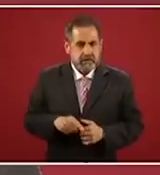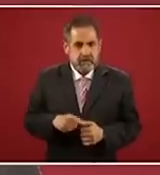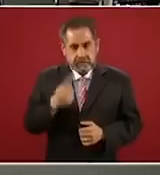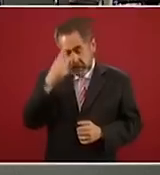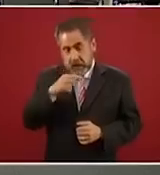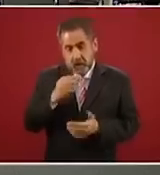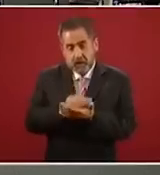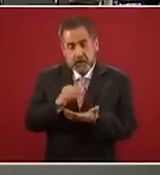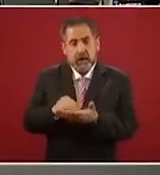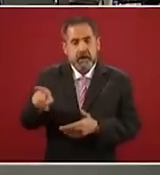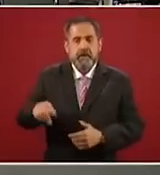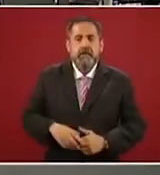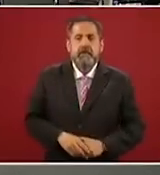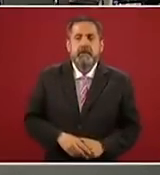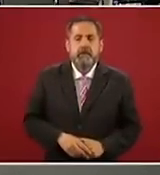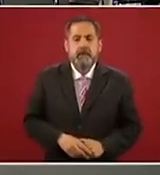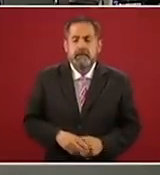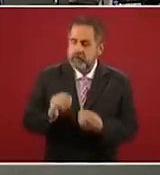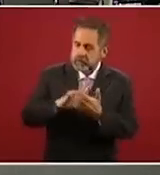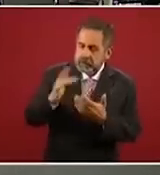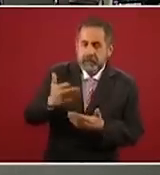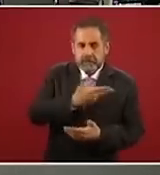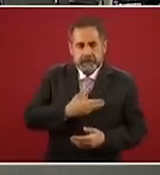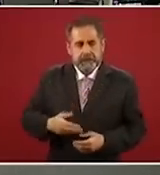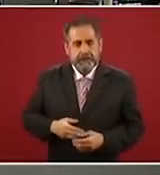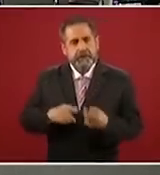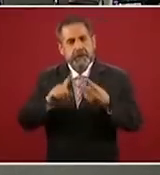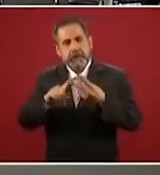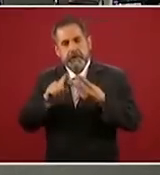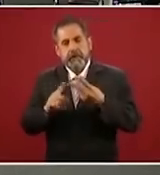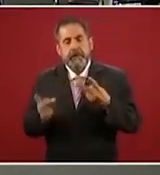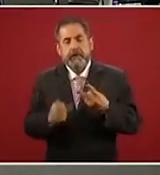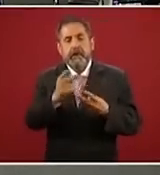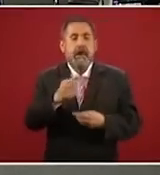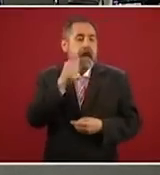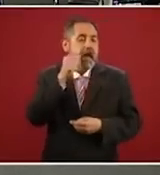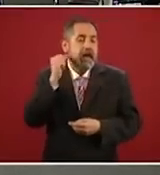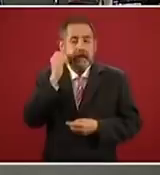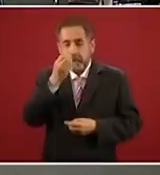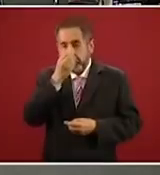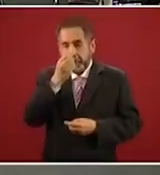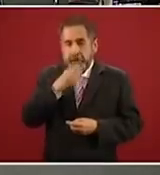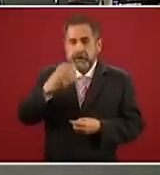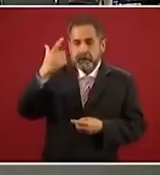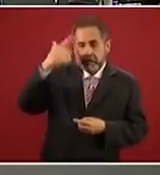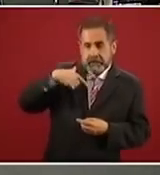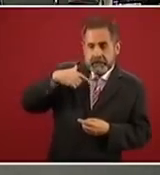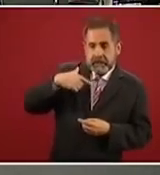caso. Muchas gracias, presidente. Mi segunda pregunta tiene que ver con la cena que tuvo ayer con los empresarios.